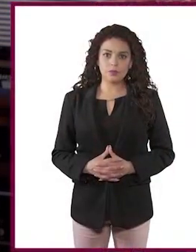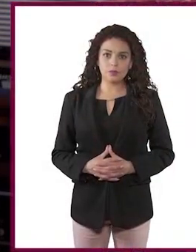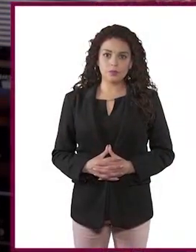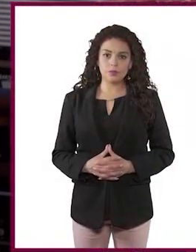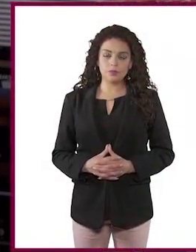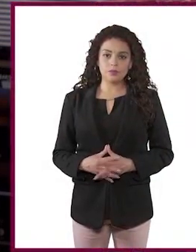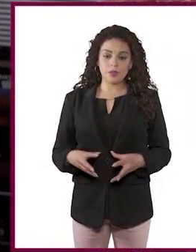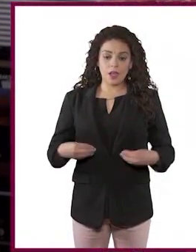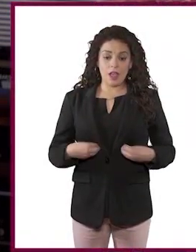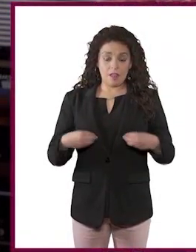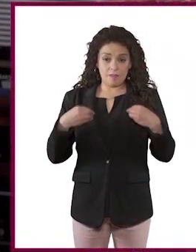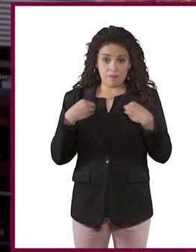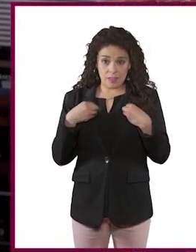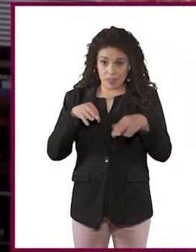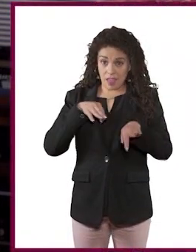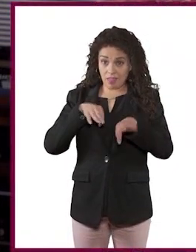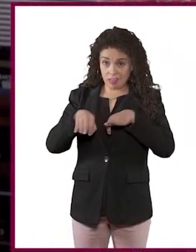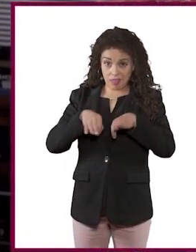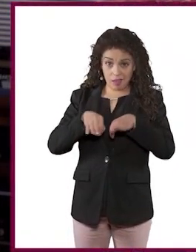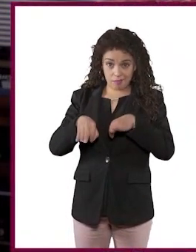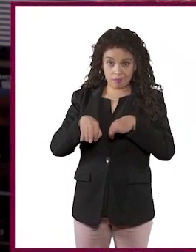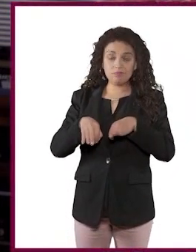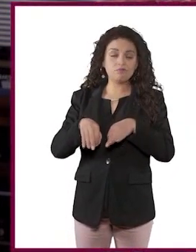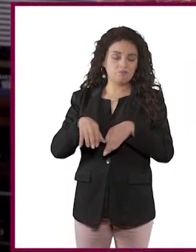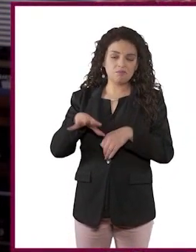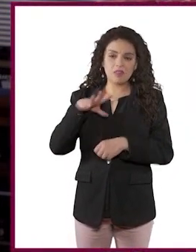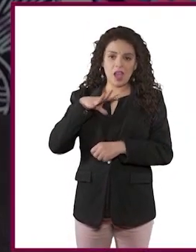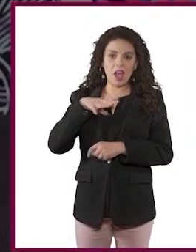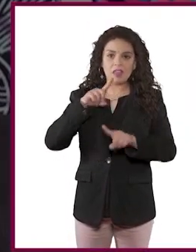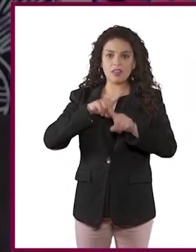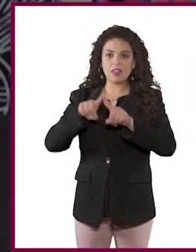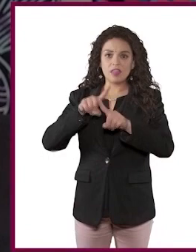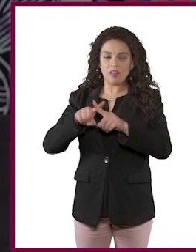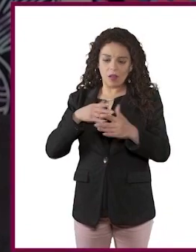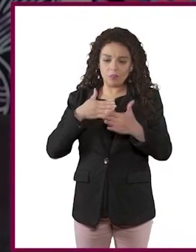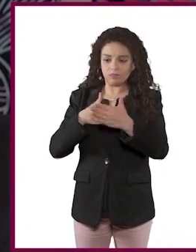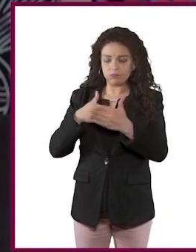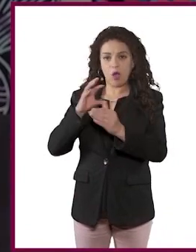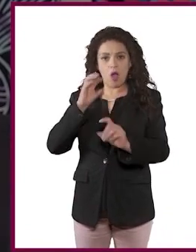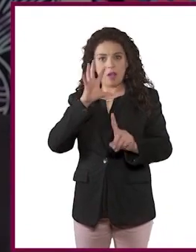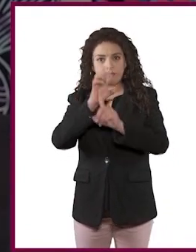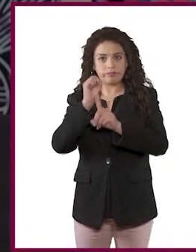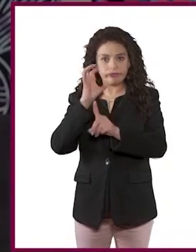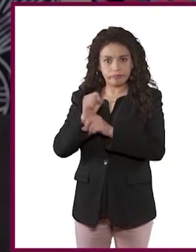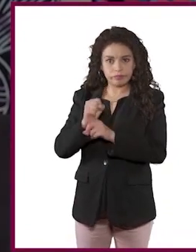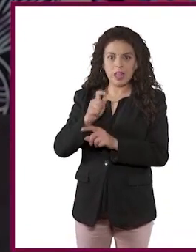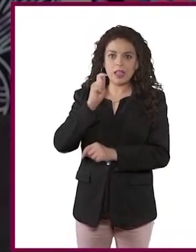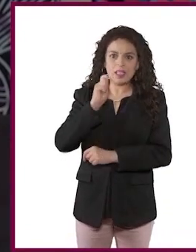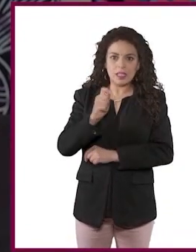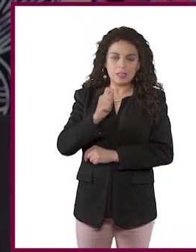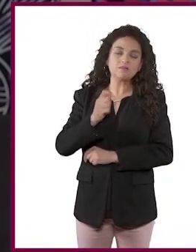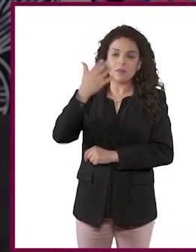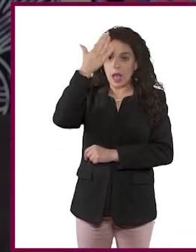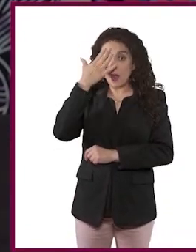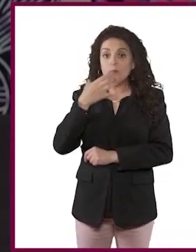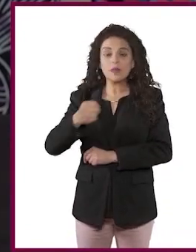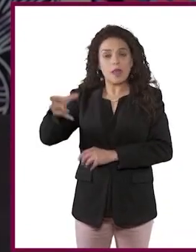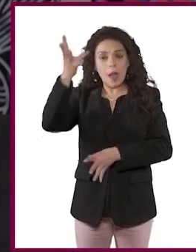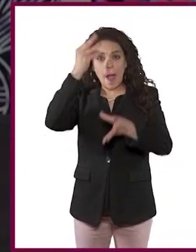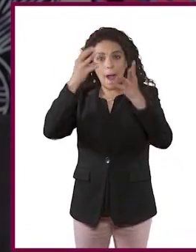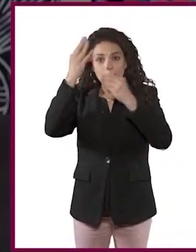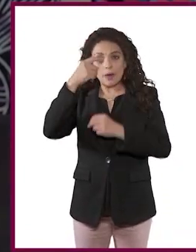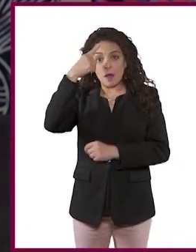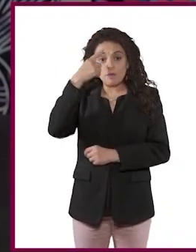En nuestra vida productiva vamos a enfrentarnos a diversos retos. Entre ellos está aprender las habilidades necesarias para